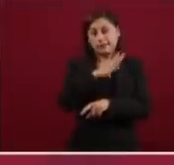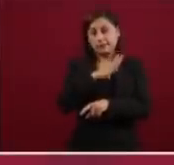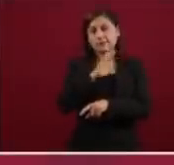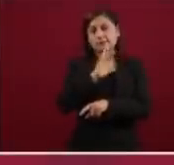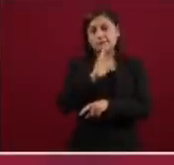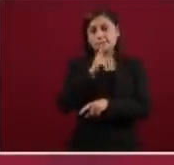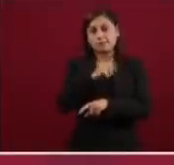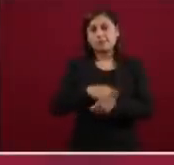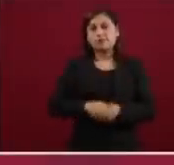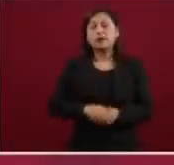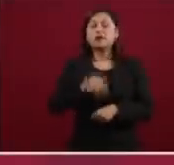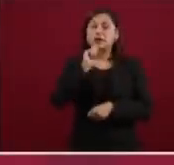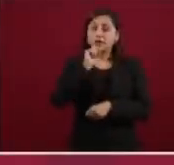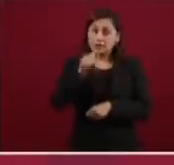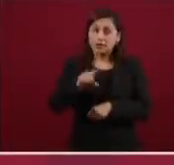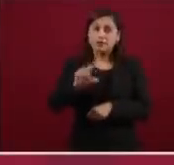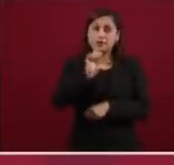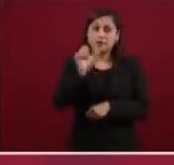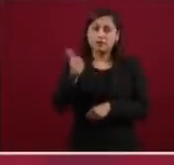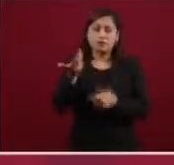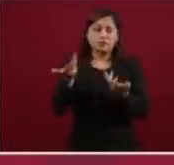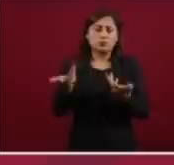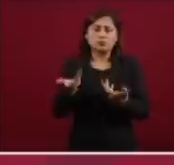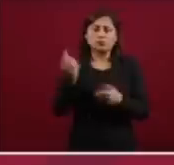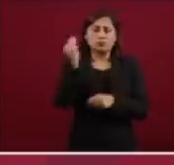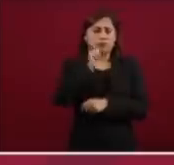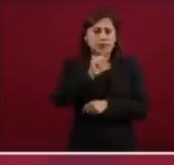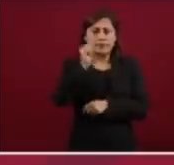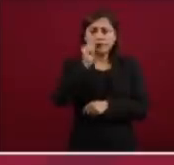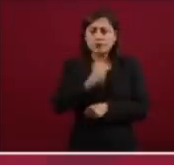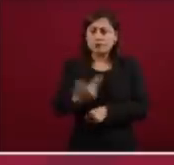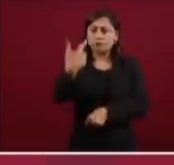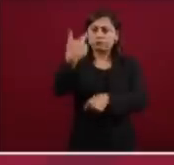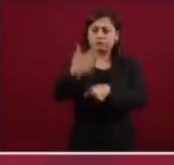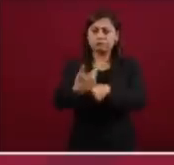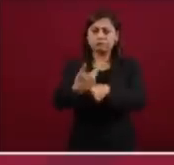en vivo todos